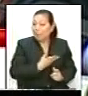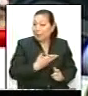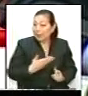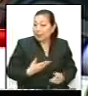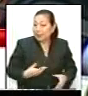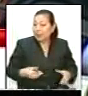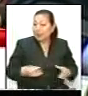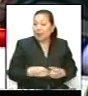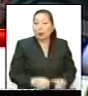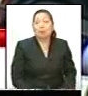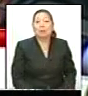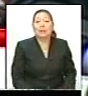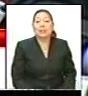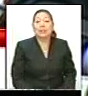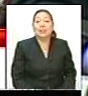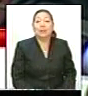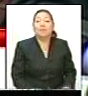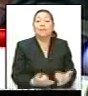la Comisión,